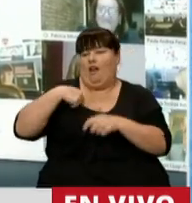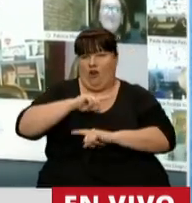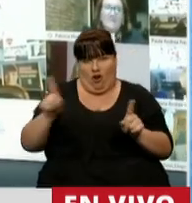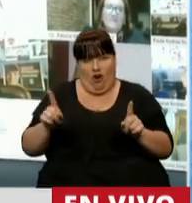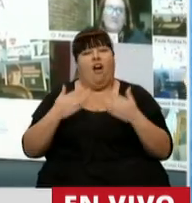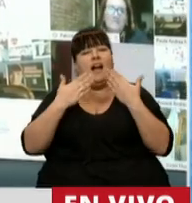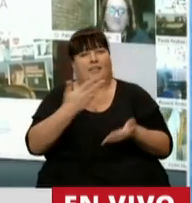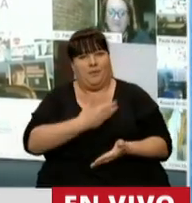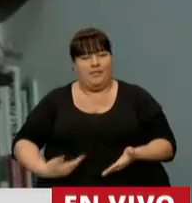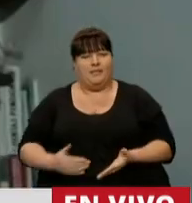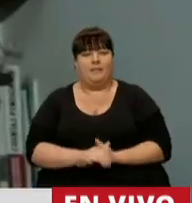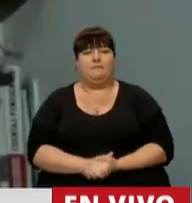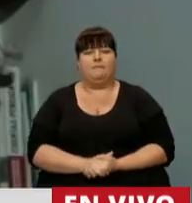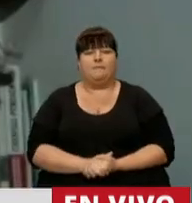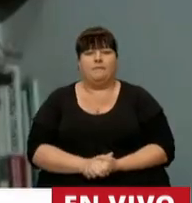Gracias, Presidente.